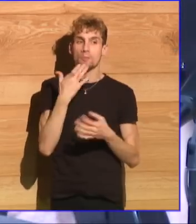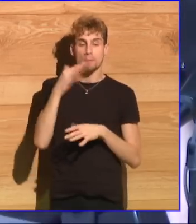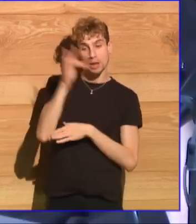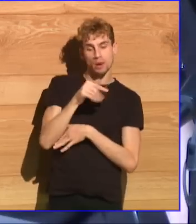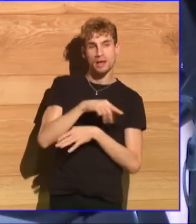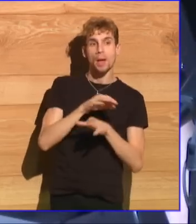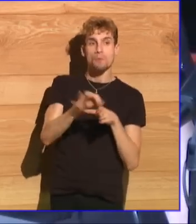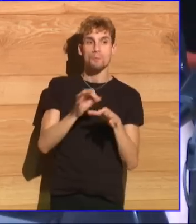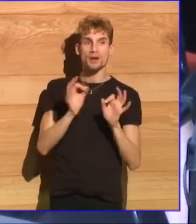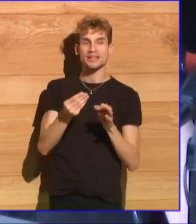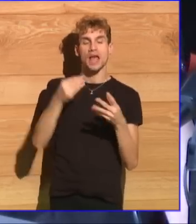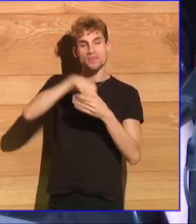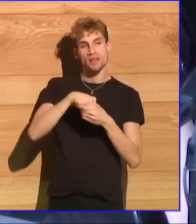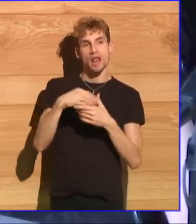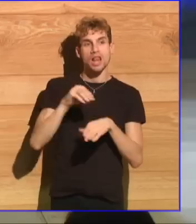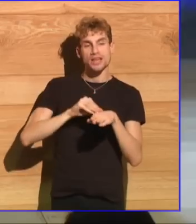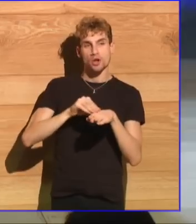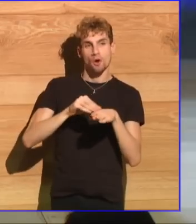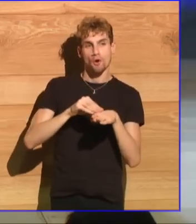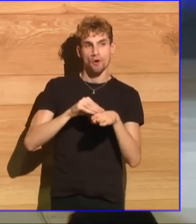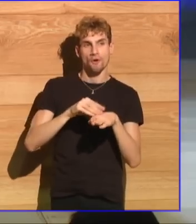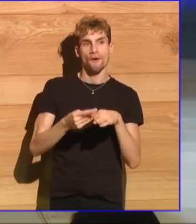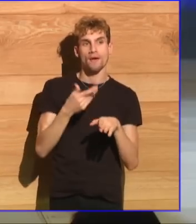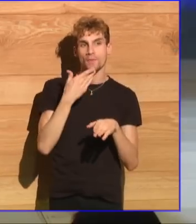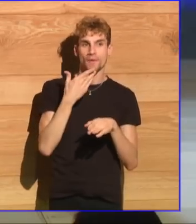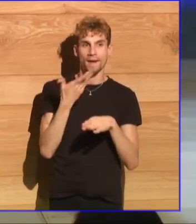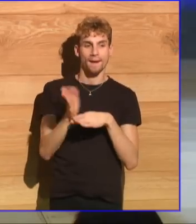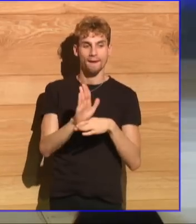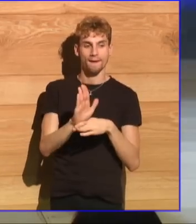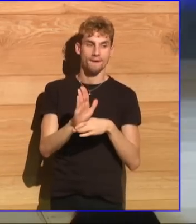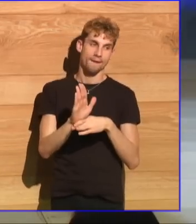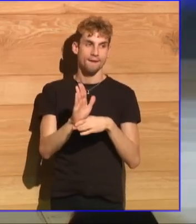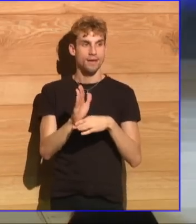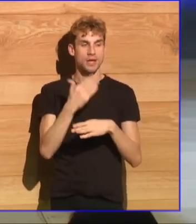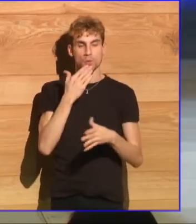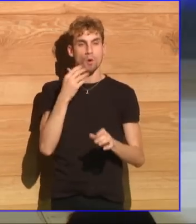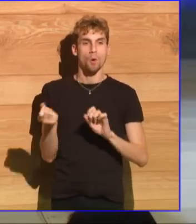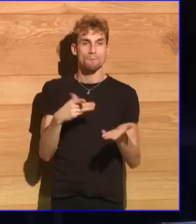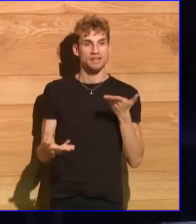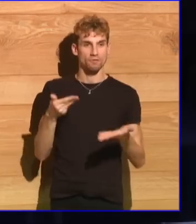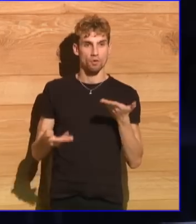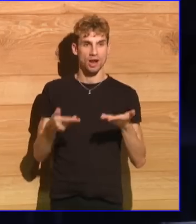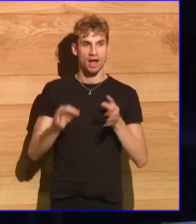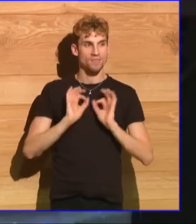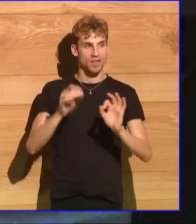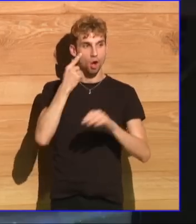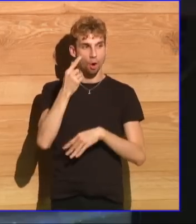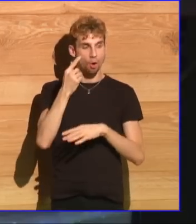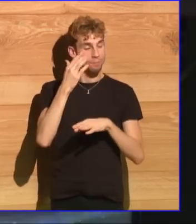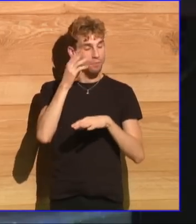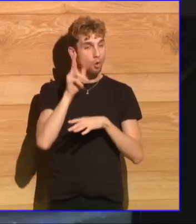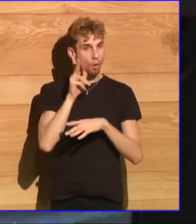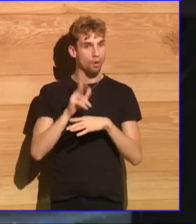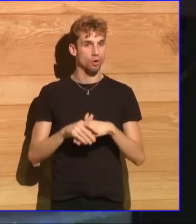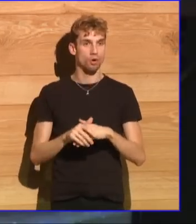aparecen reflejados. Esto sí que es un contertulio, sí señor. Como una metáfora del